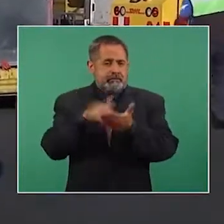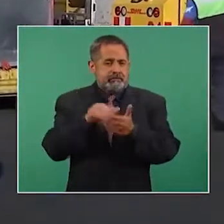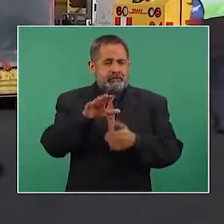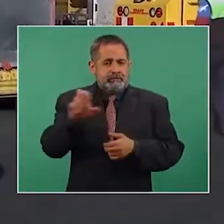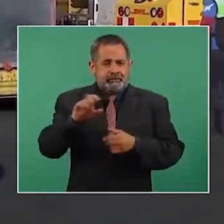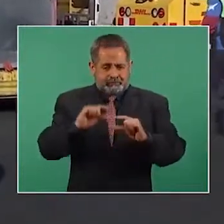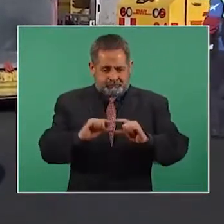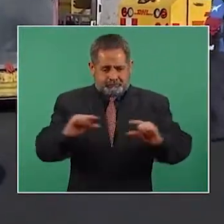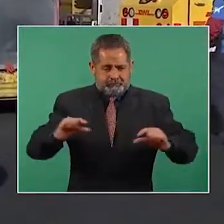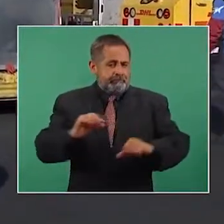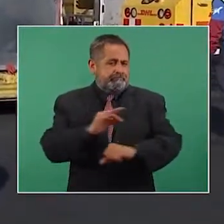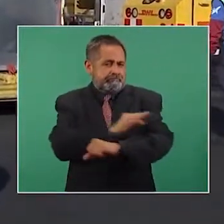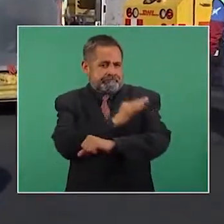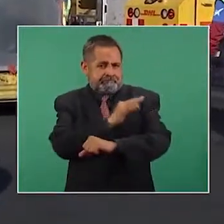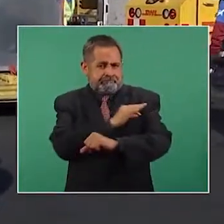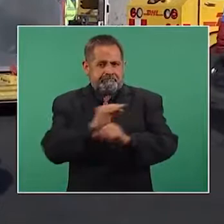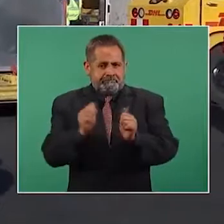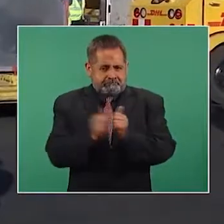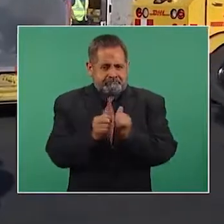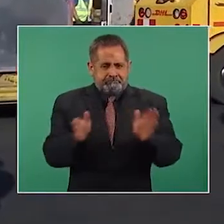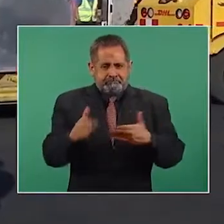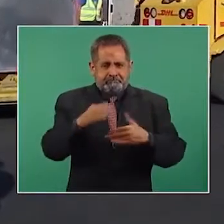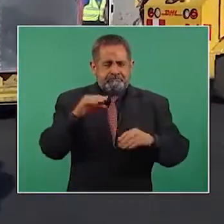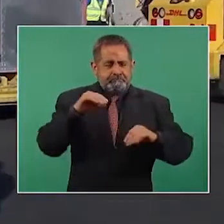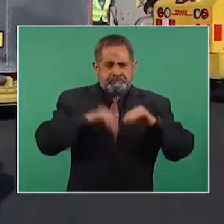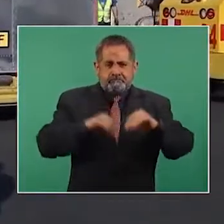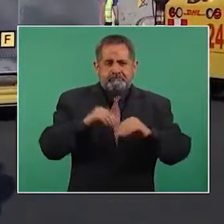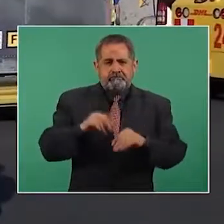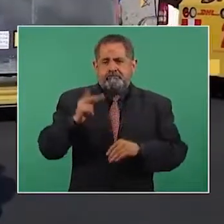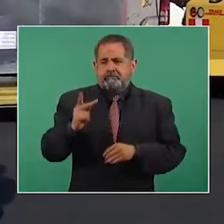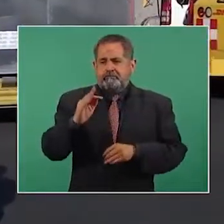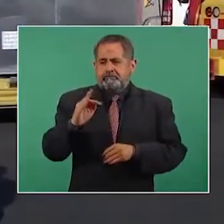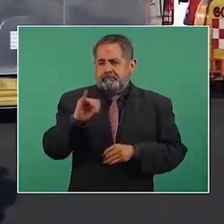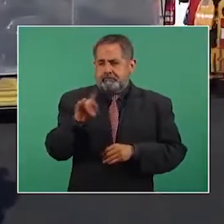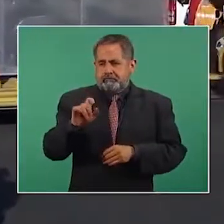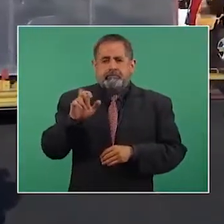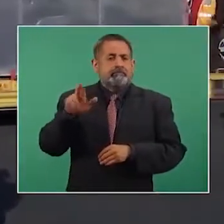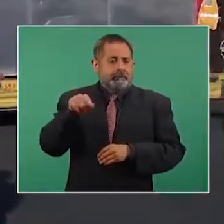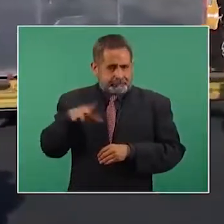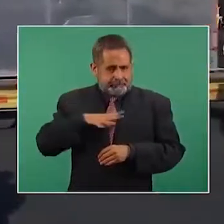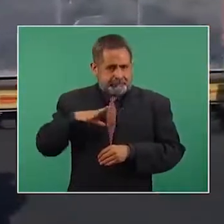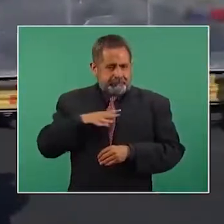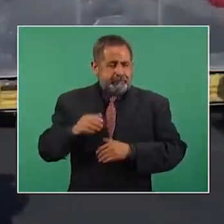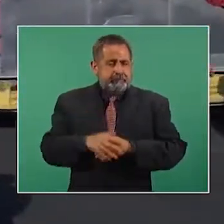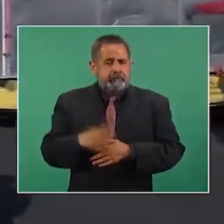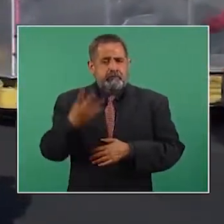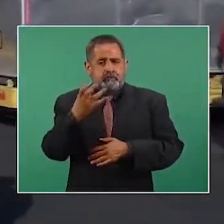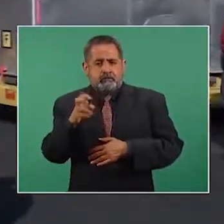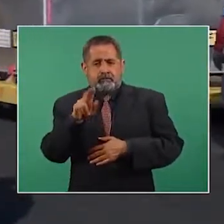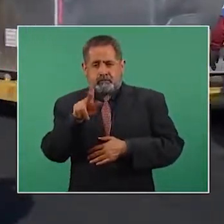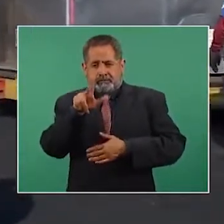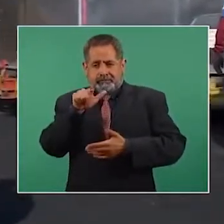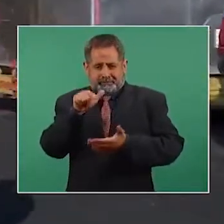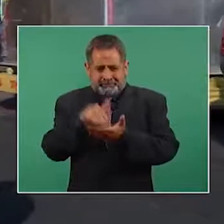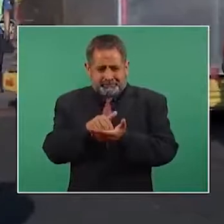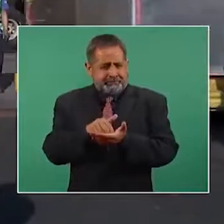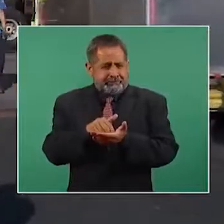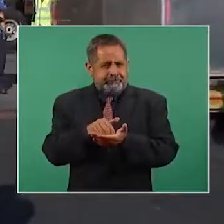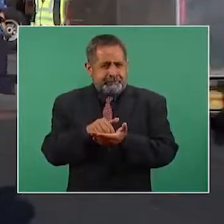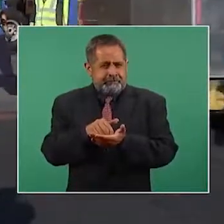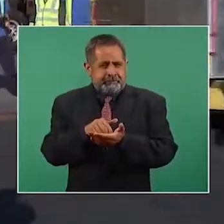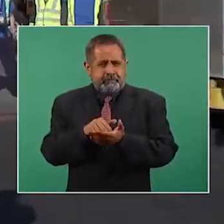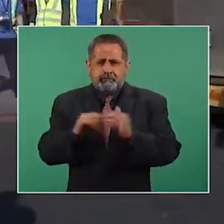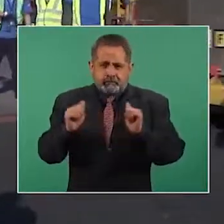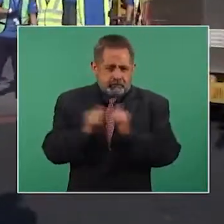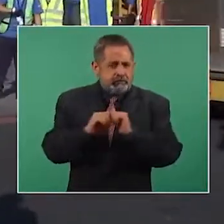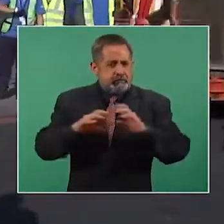487.500 dosis envasadas ya de Pfizer-BioNTech. Estas 487.000,